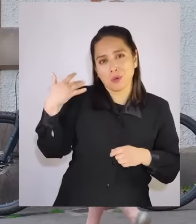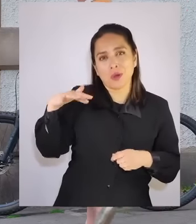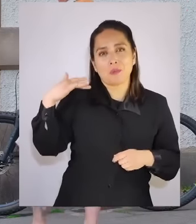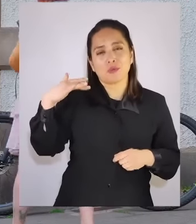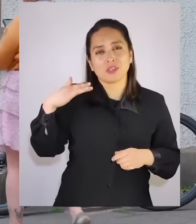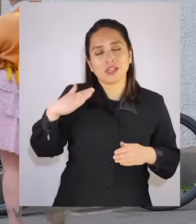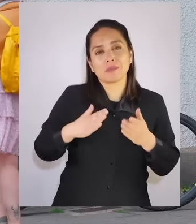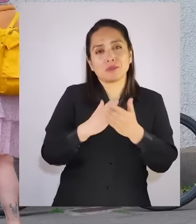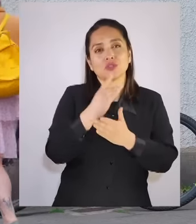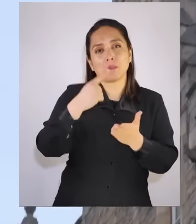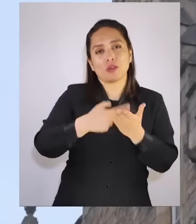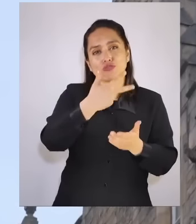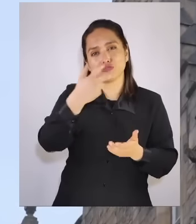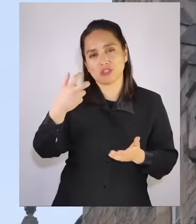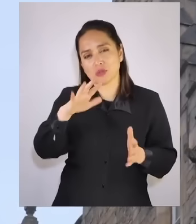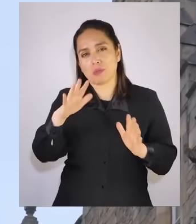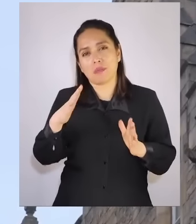a principios de 1800.